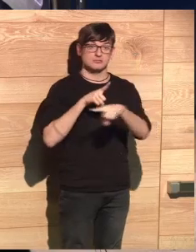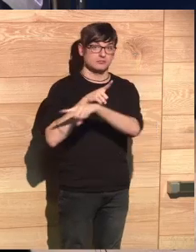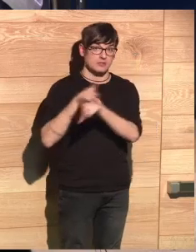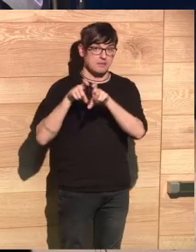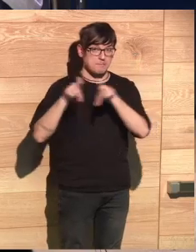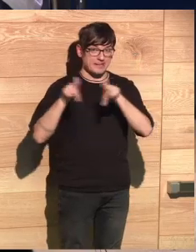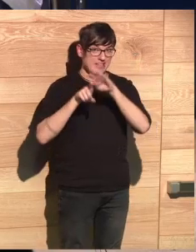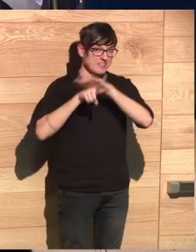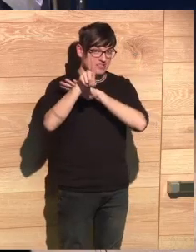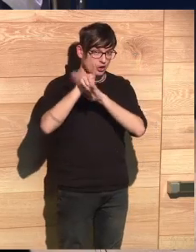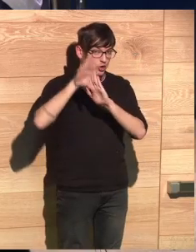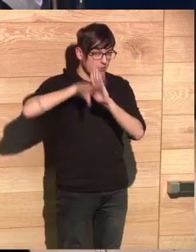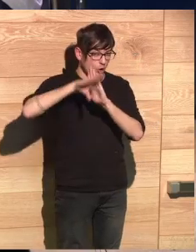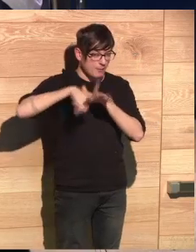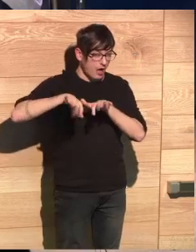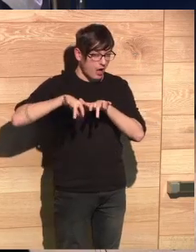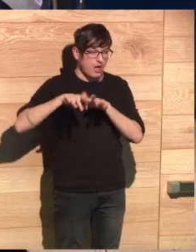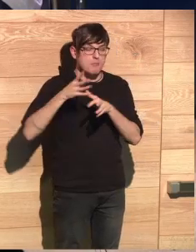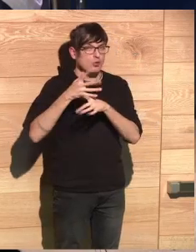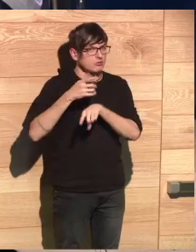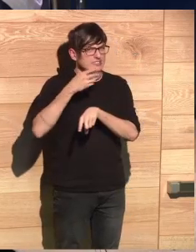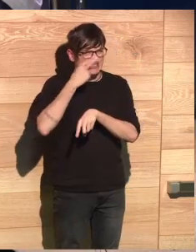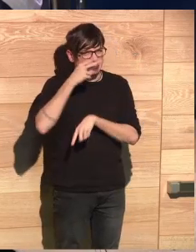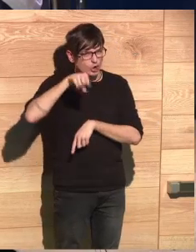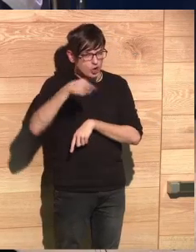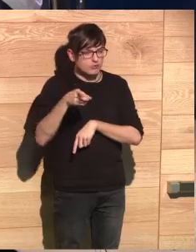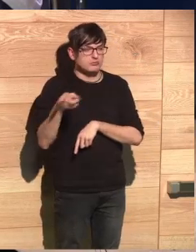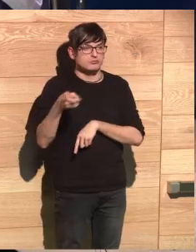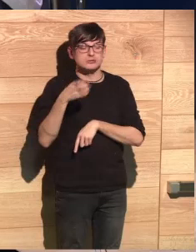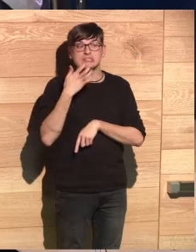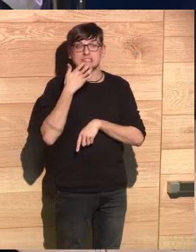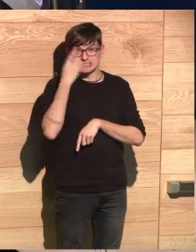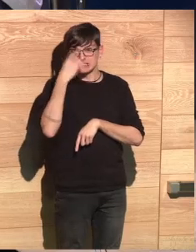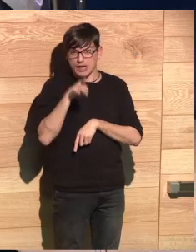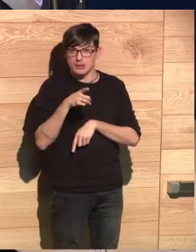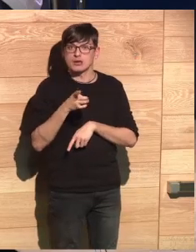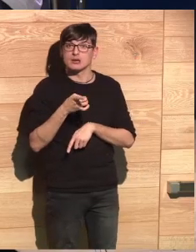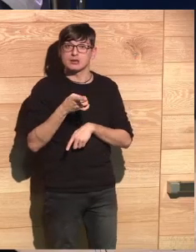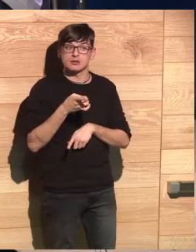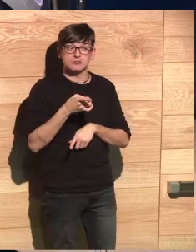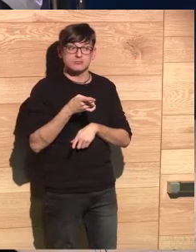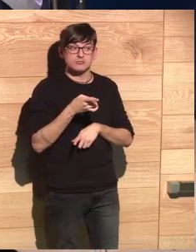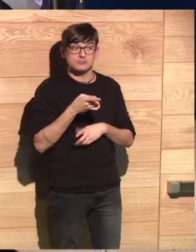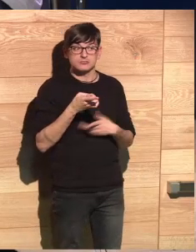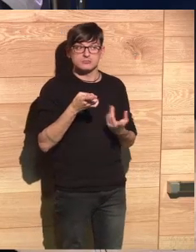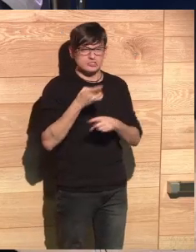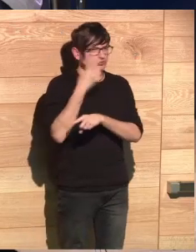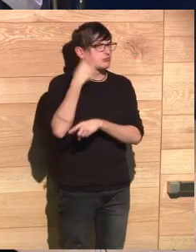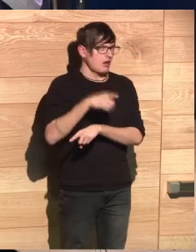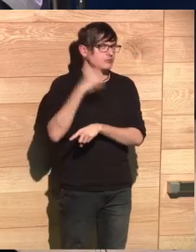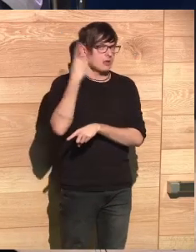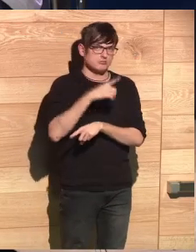las desarrolladoras, si saben cuántas horas pasan quienes jugando a los videojuegos, claro que lo